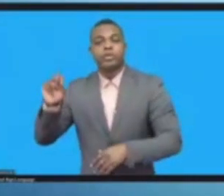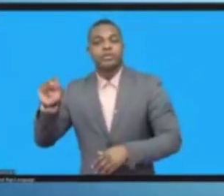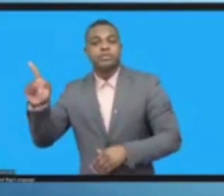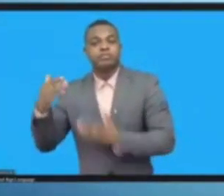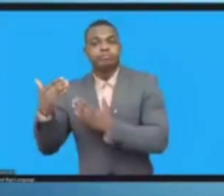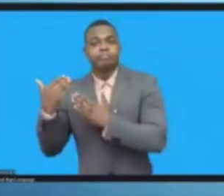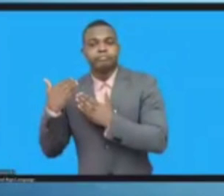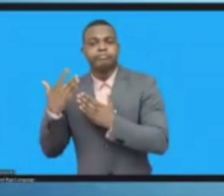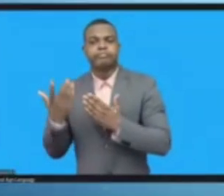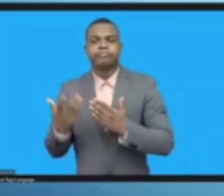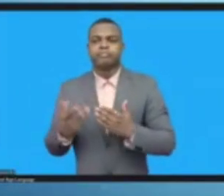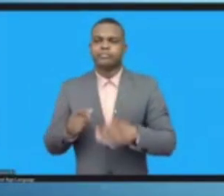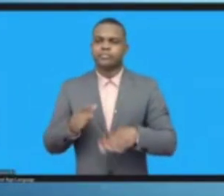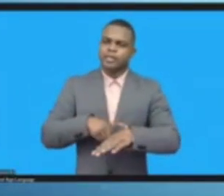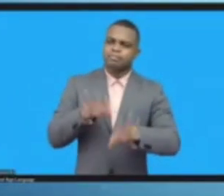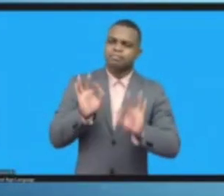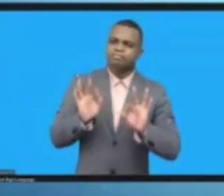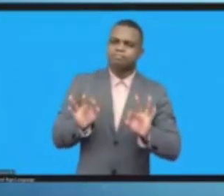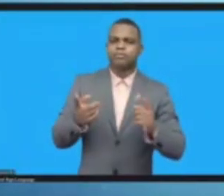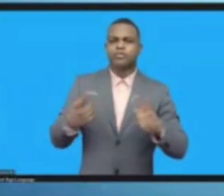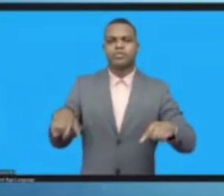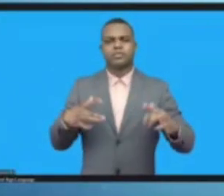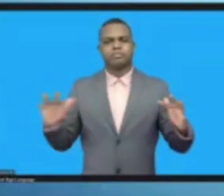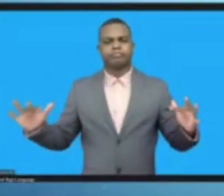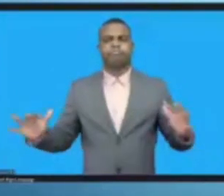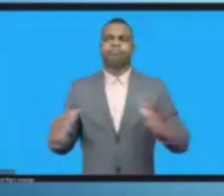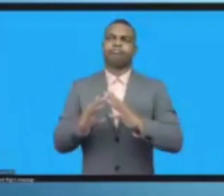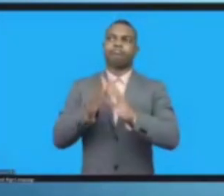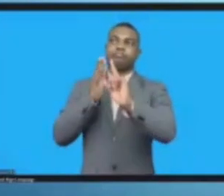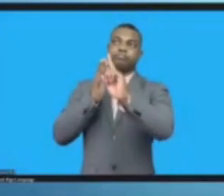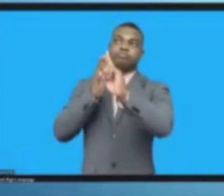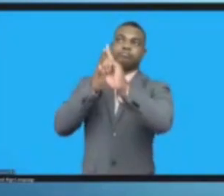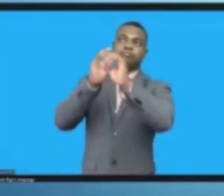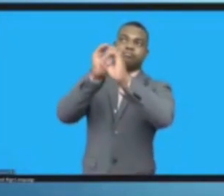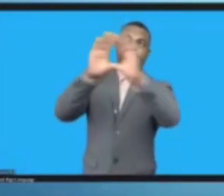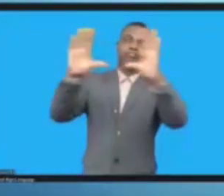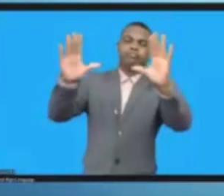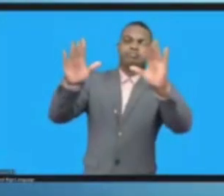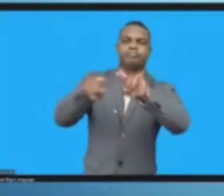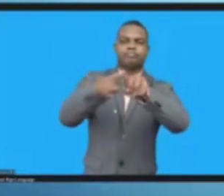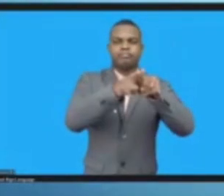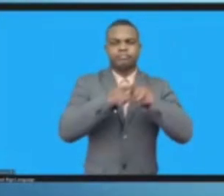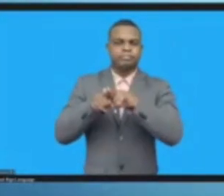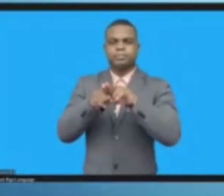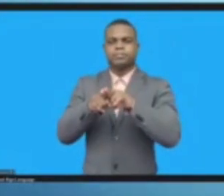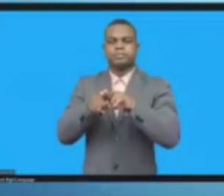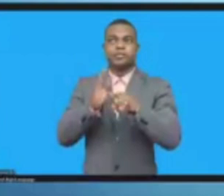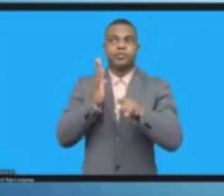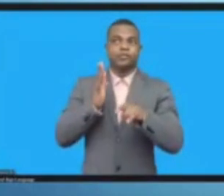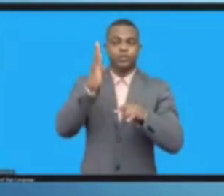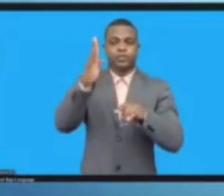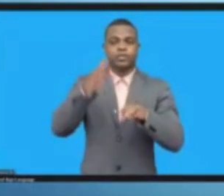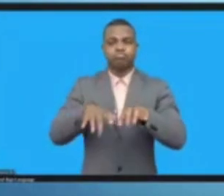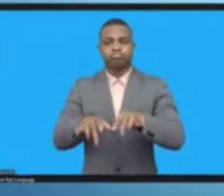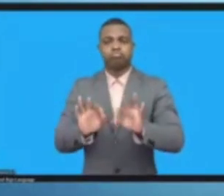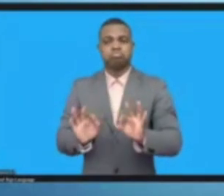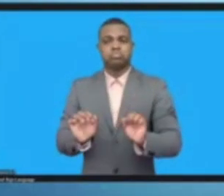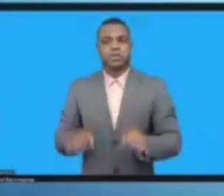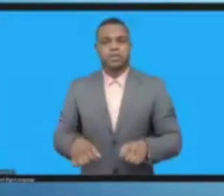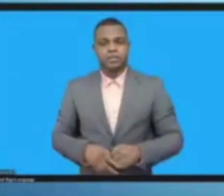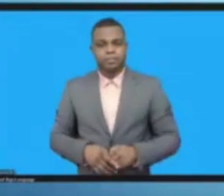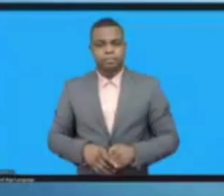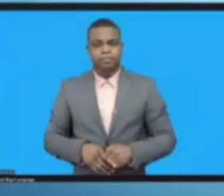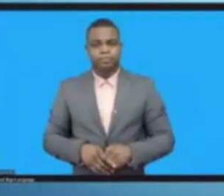digital Y a medida que la agencia Naciones Unidas para tecnologías digitales la uit